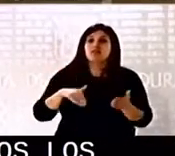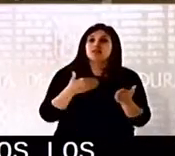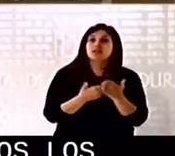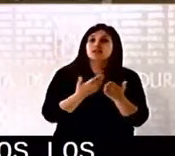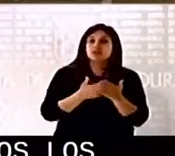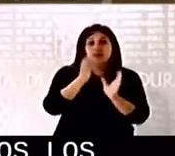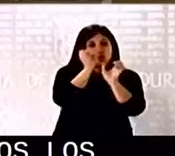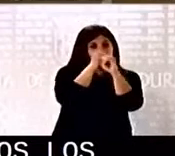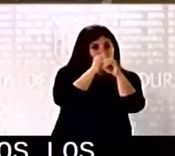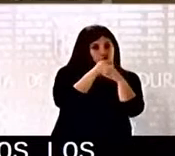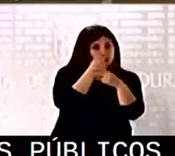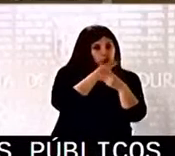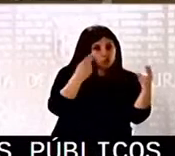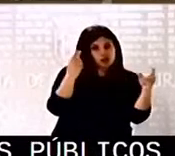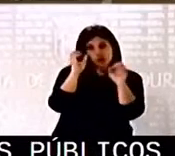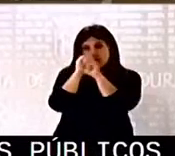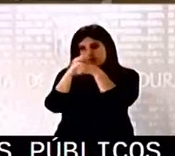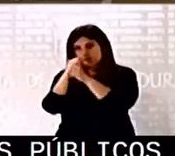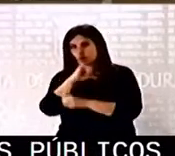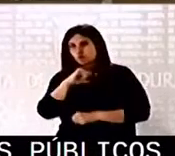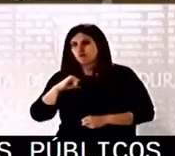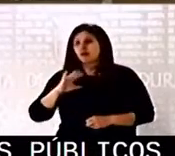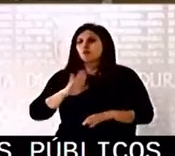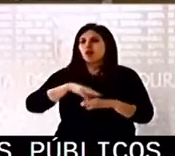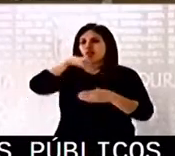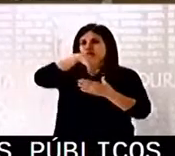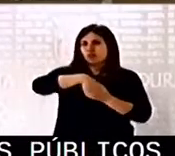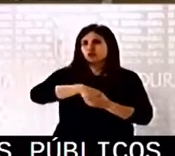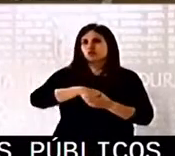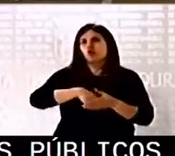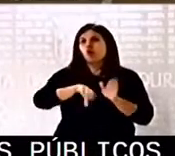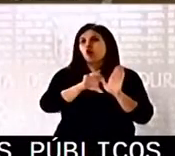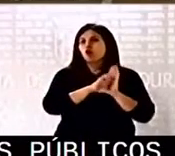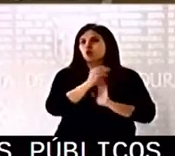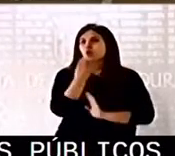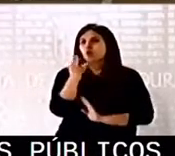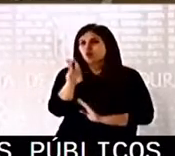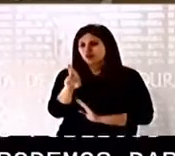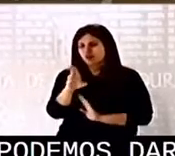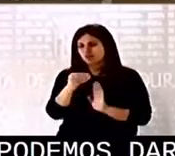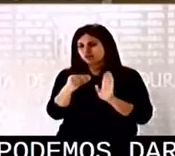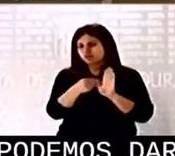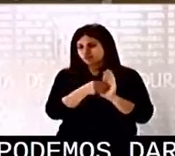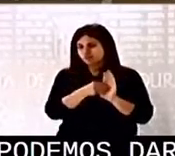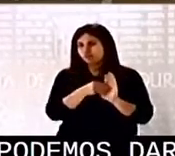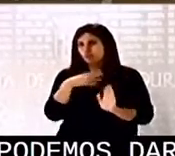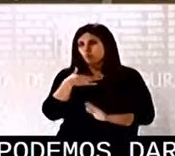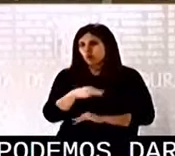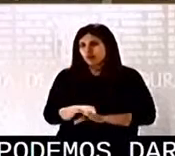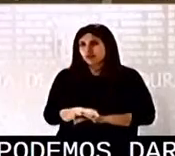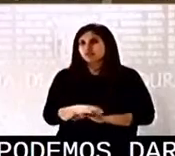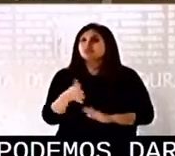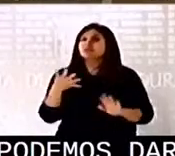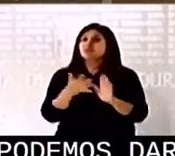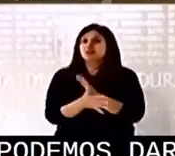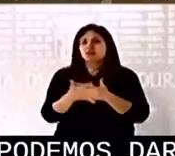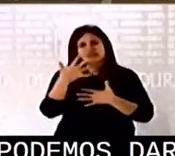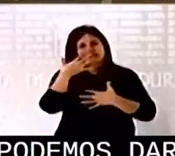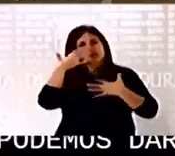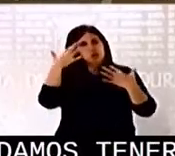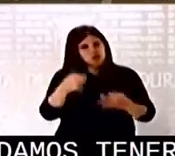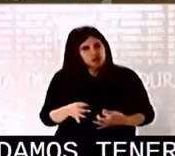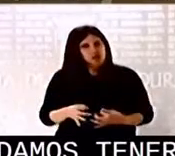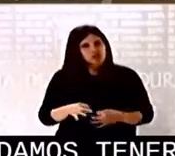públicos para incluirlos dentro del código QR y podemos dar cierta seguridad para que podamos tener una vida